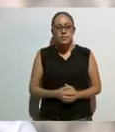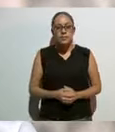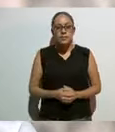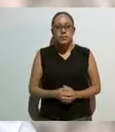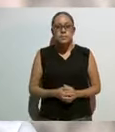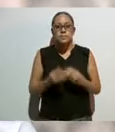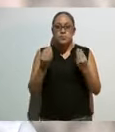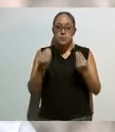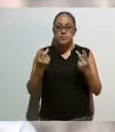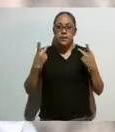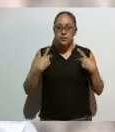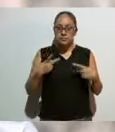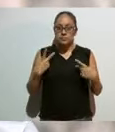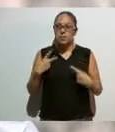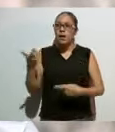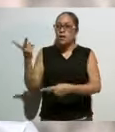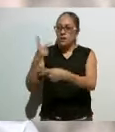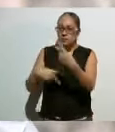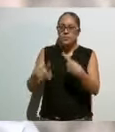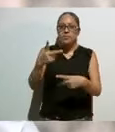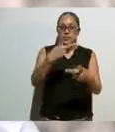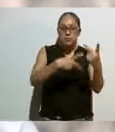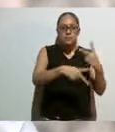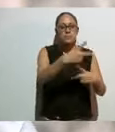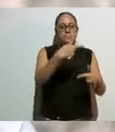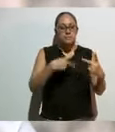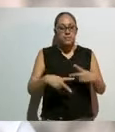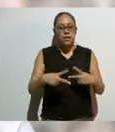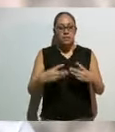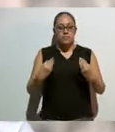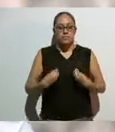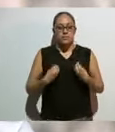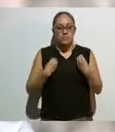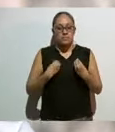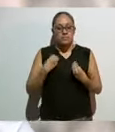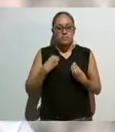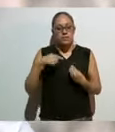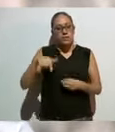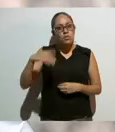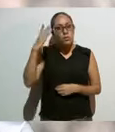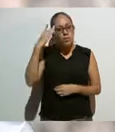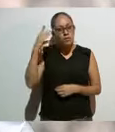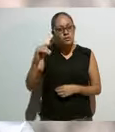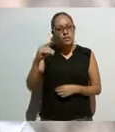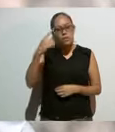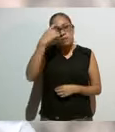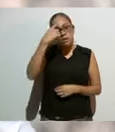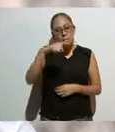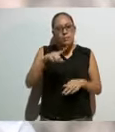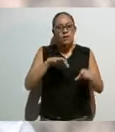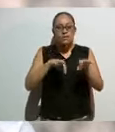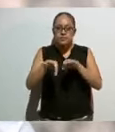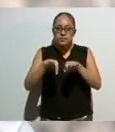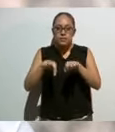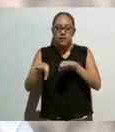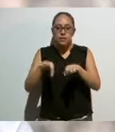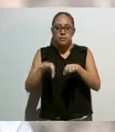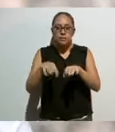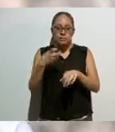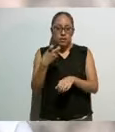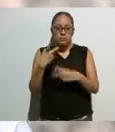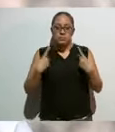mucha gente que llegó a vivir a Cuernavaca, a buscarse la vida, a trabajar